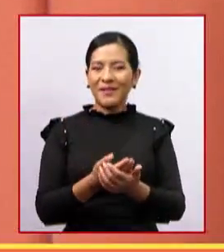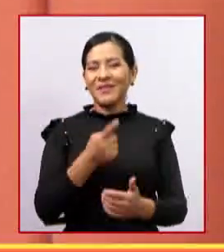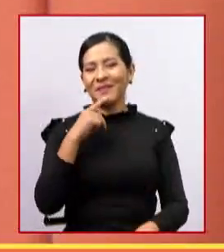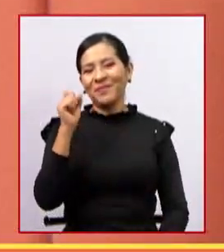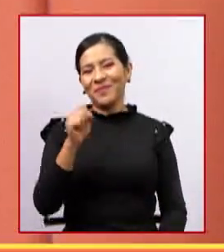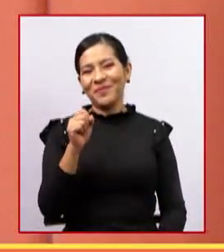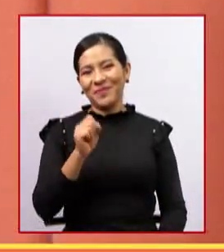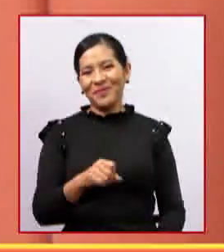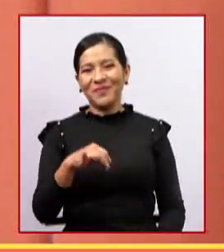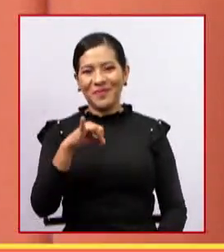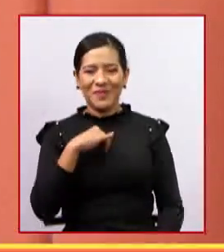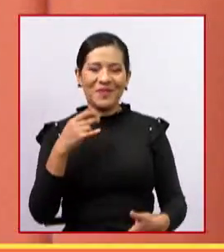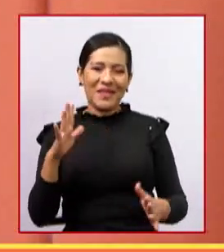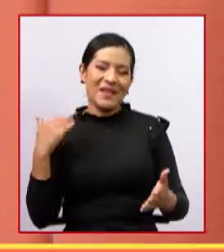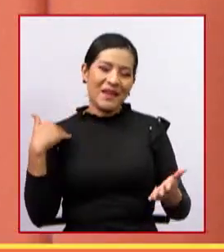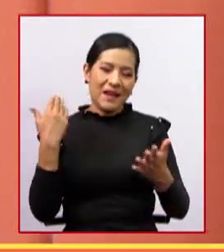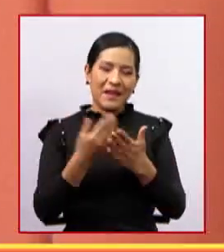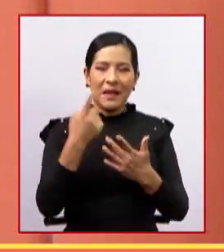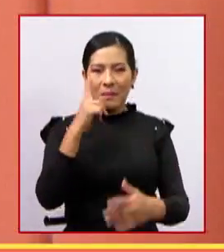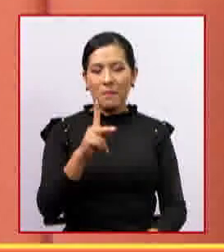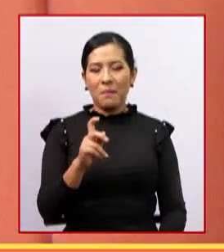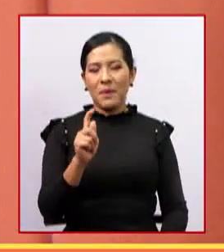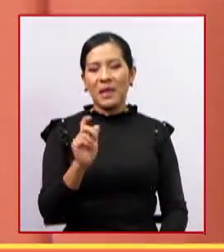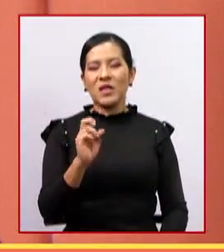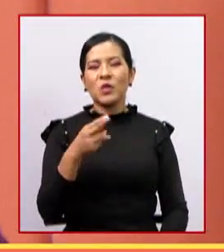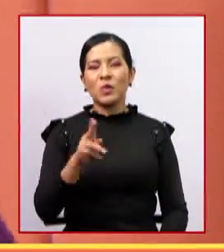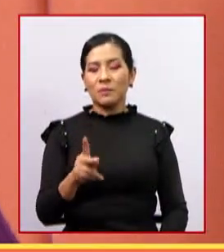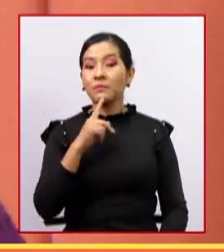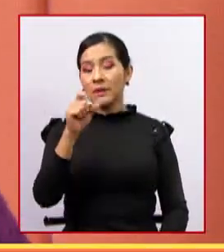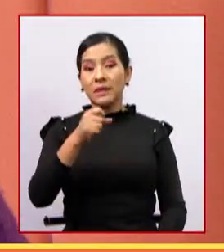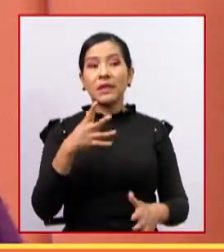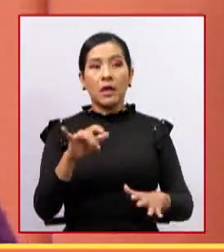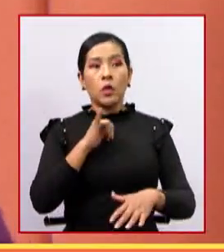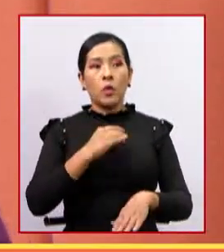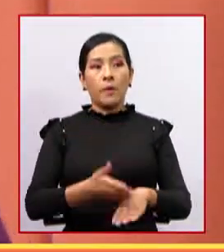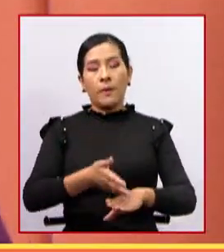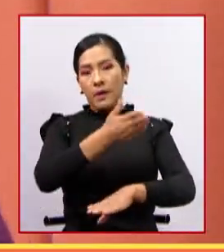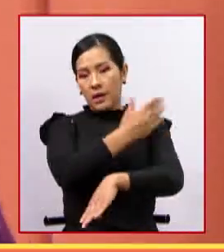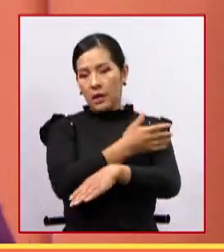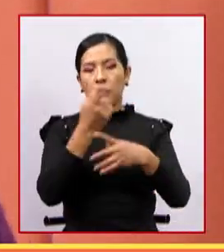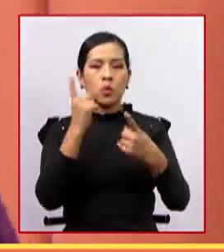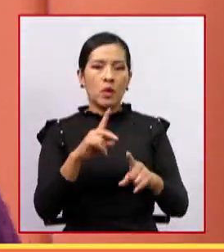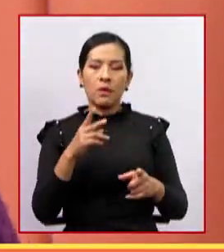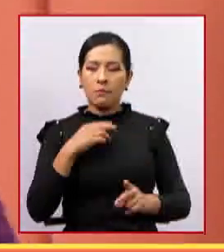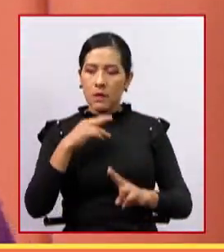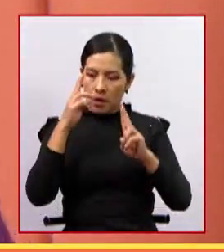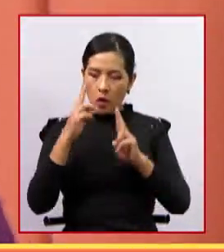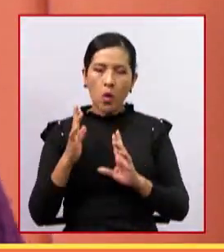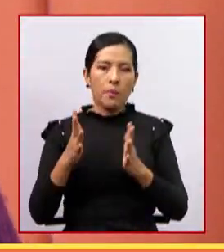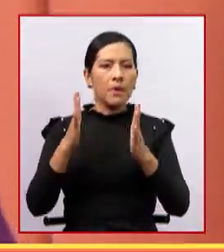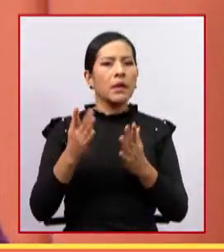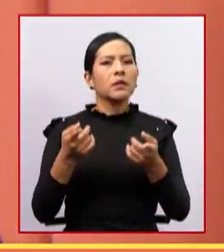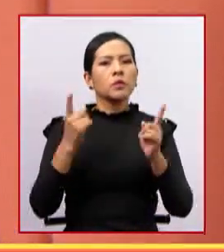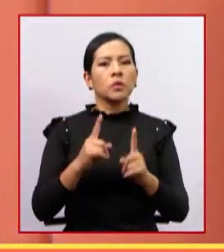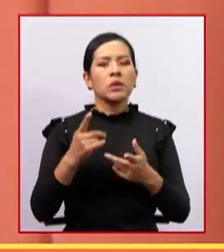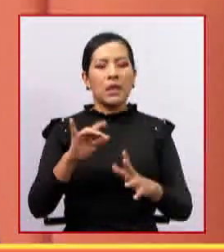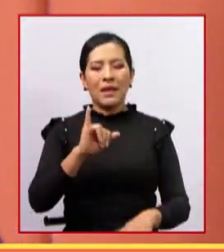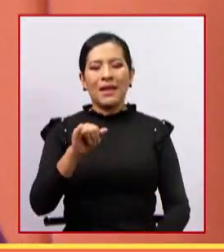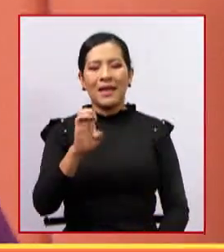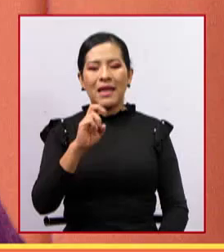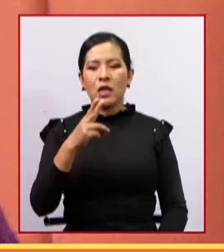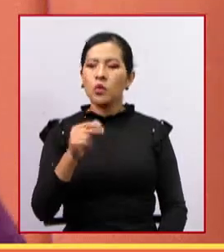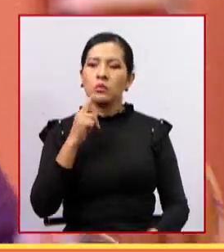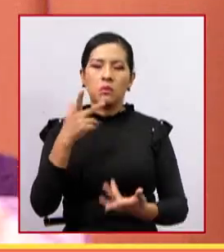Jechu. Para el Jechu. Sí, en realidad he cantado ya en el homenaje que se ha hecho cuando el Jechu nos había